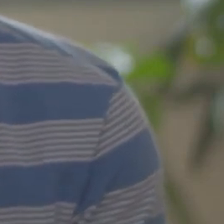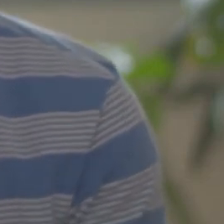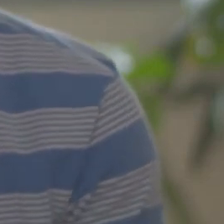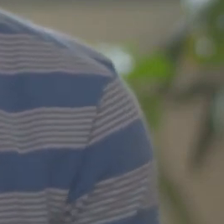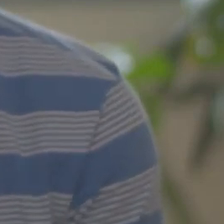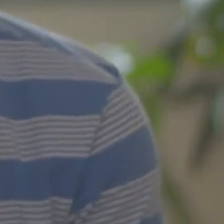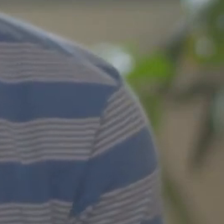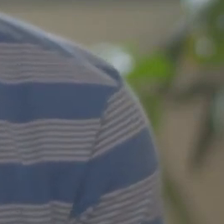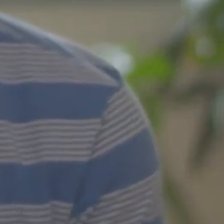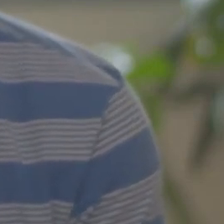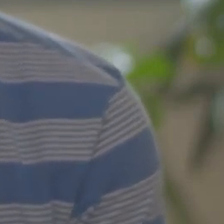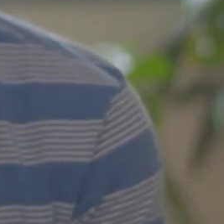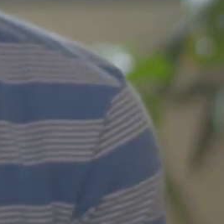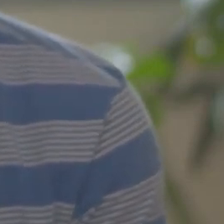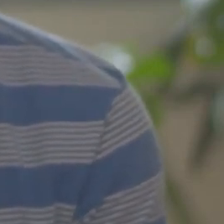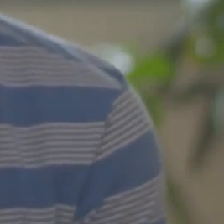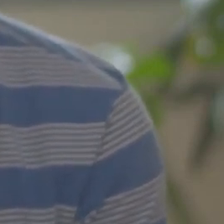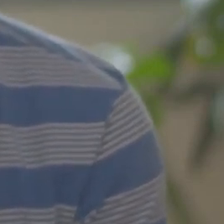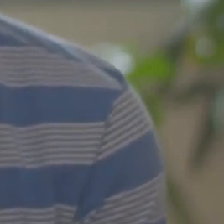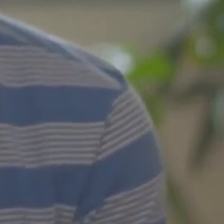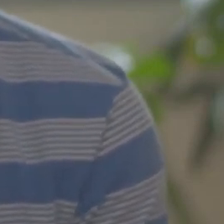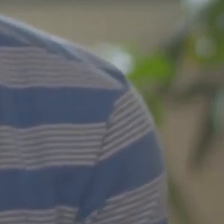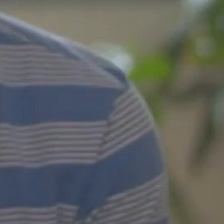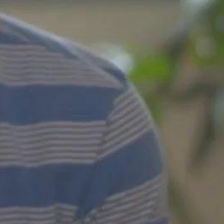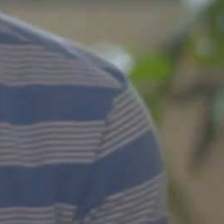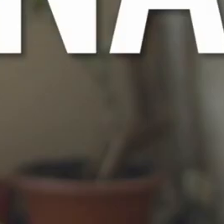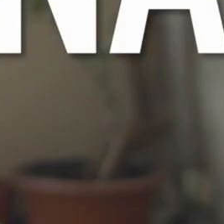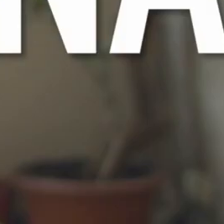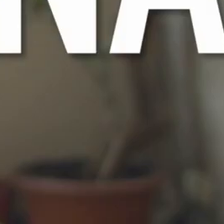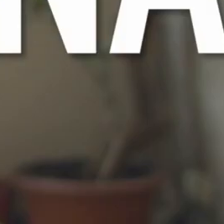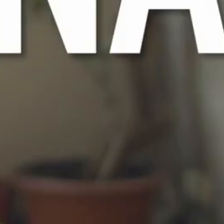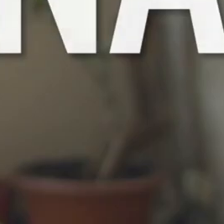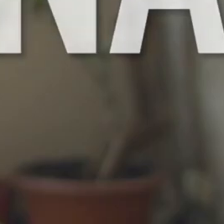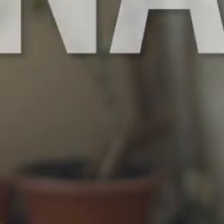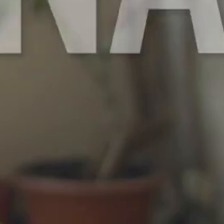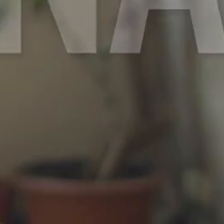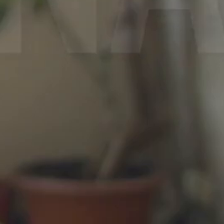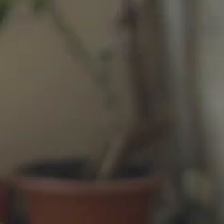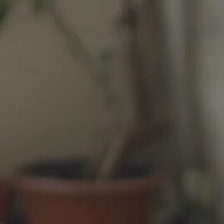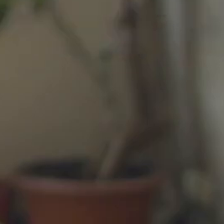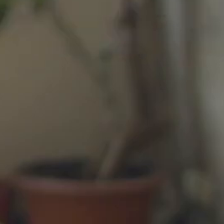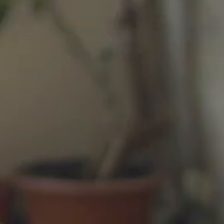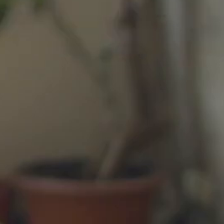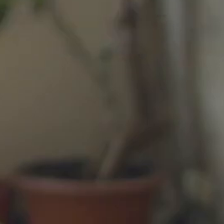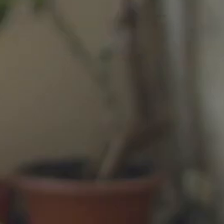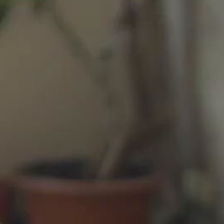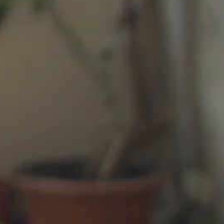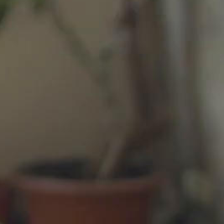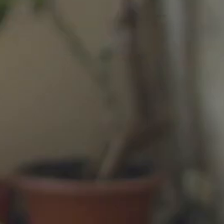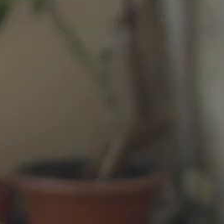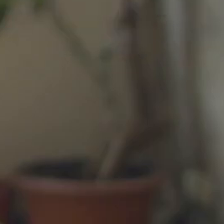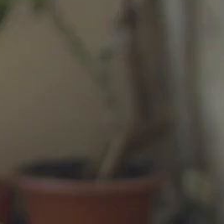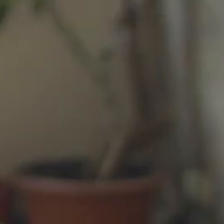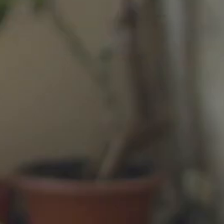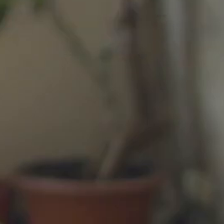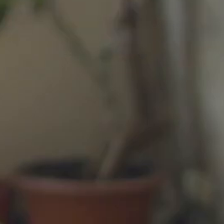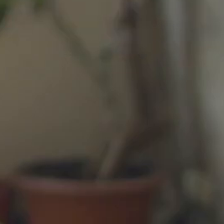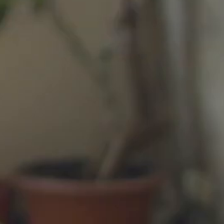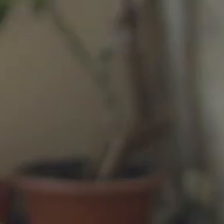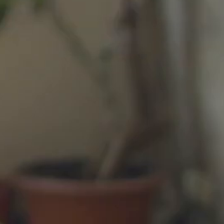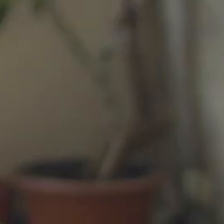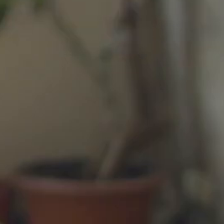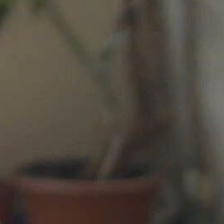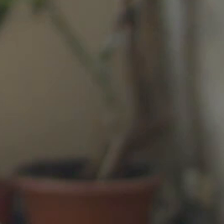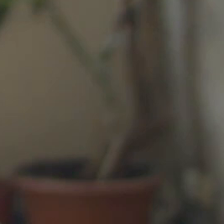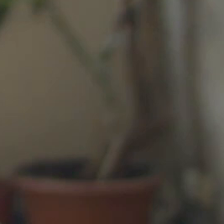la oportunidad de ayudar. Ese penal puede ser de vida o muerte. Acompañar, empujando si es necesario. Si una persona está pensando en hacerse